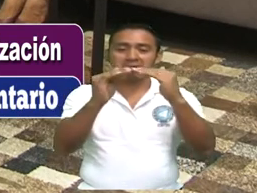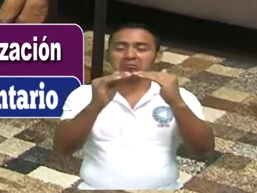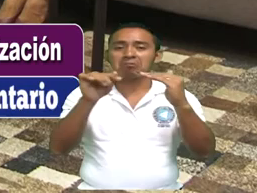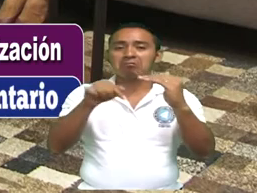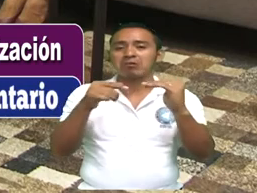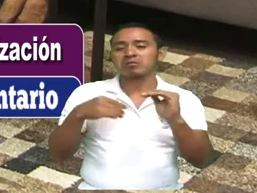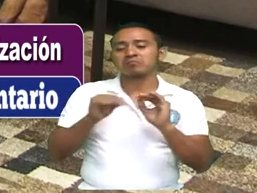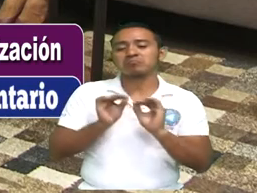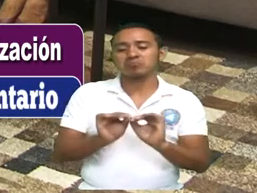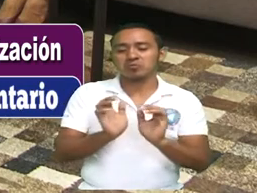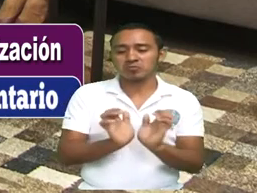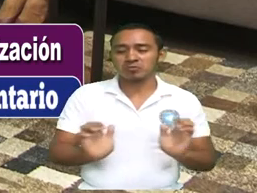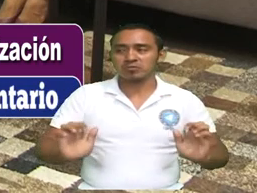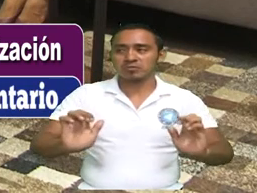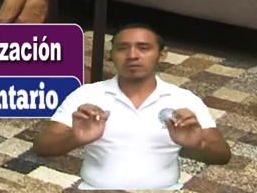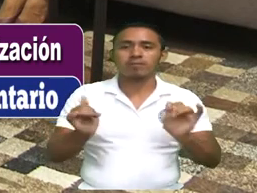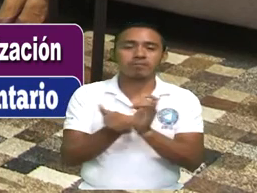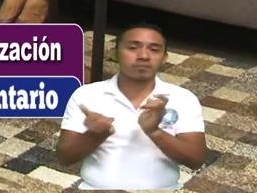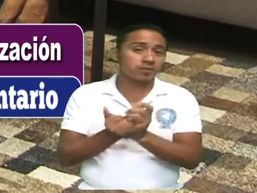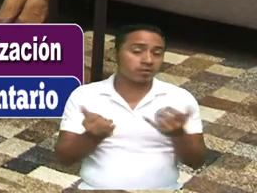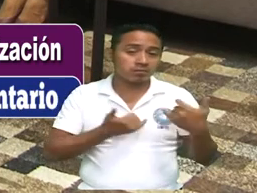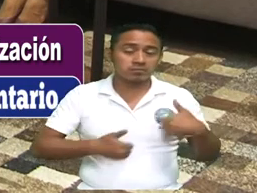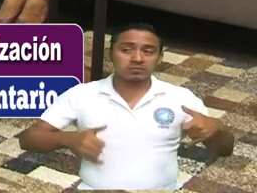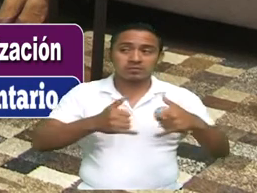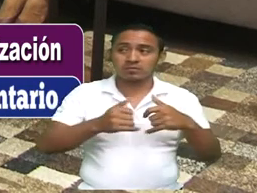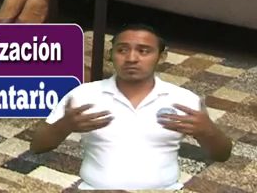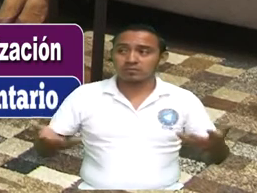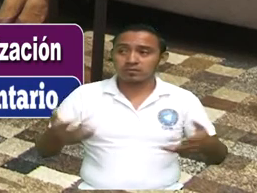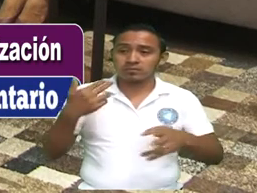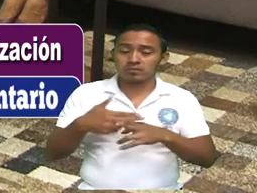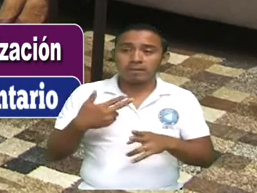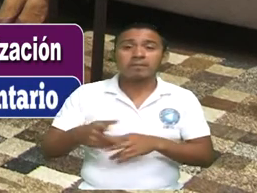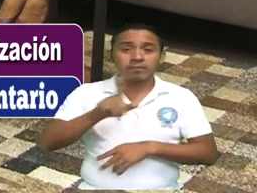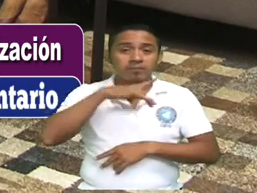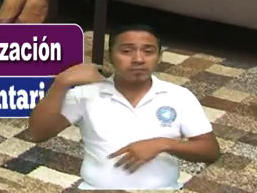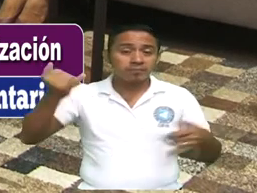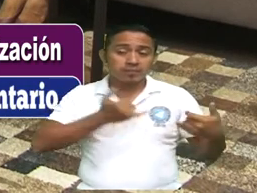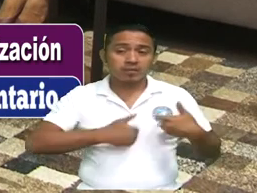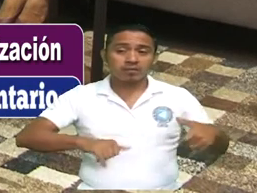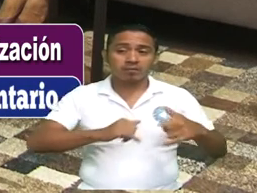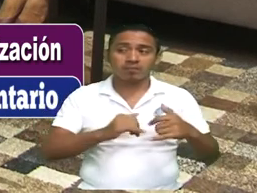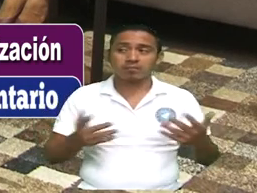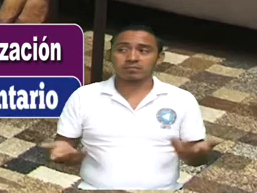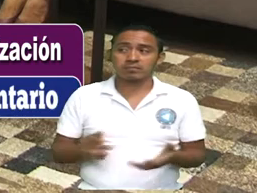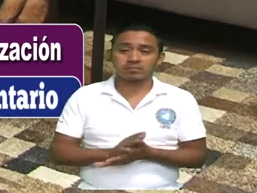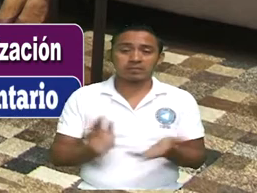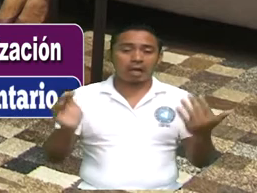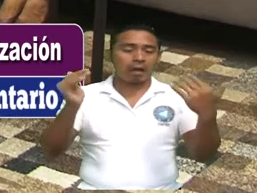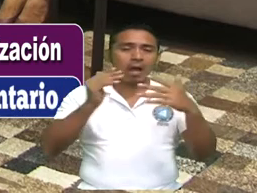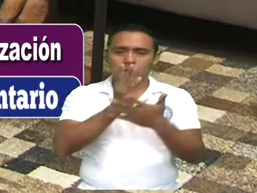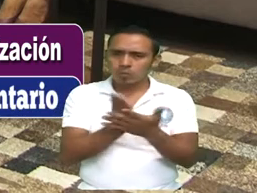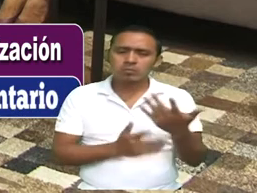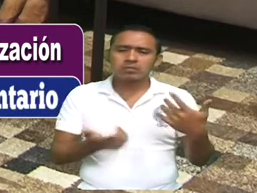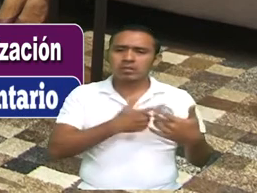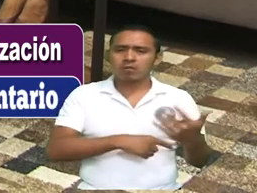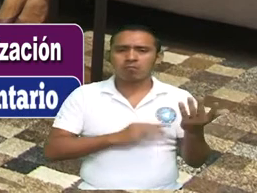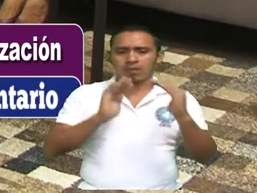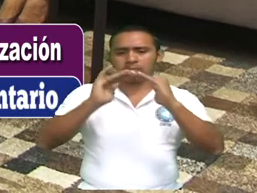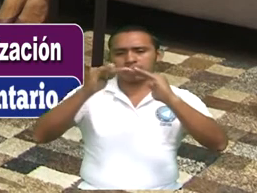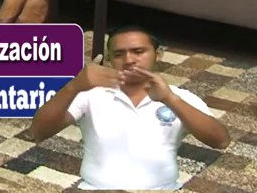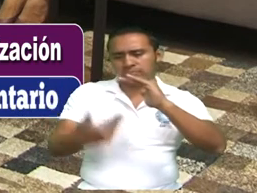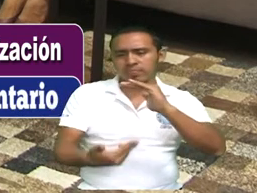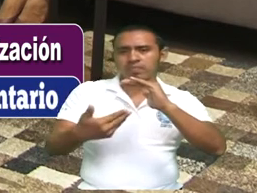así los institutos ahora son institutos de verdad. Habían escuelas que se estaban cayendo.